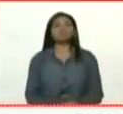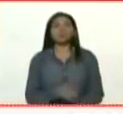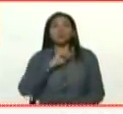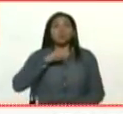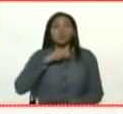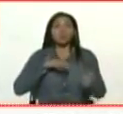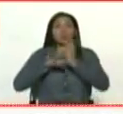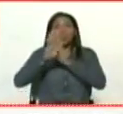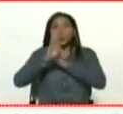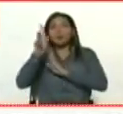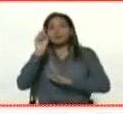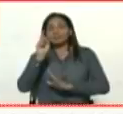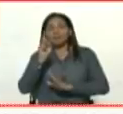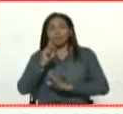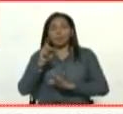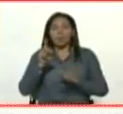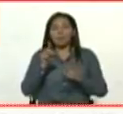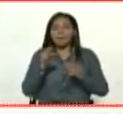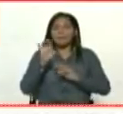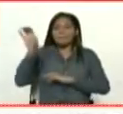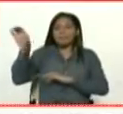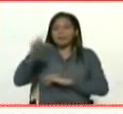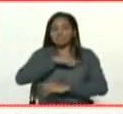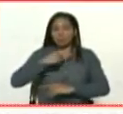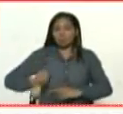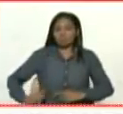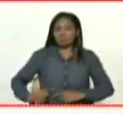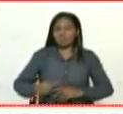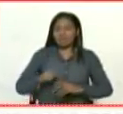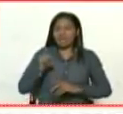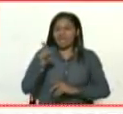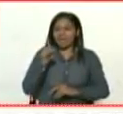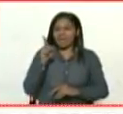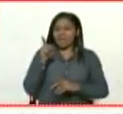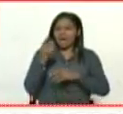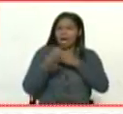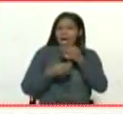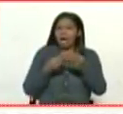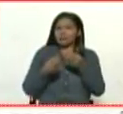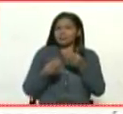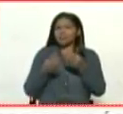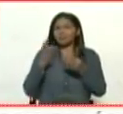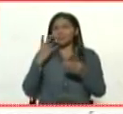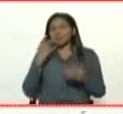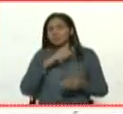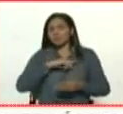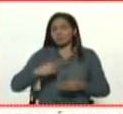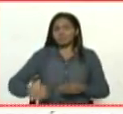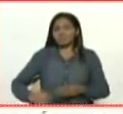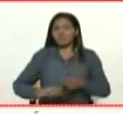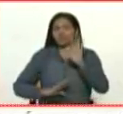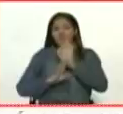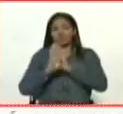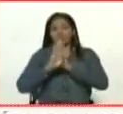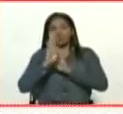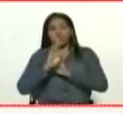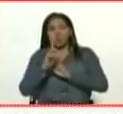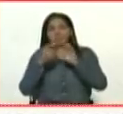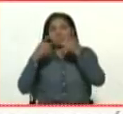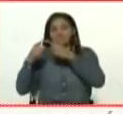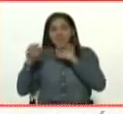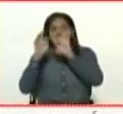países como China prácticamente han logrado avanzar en distintas formas de